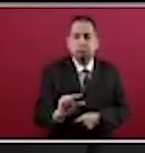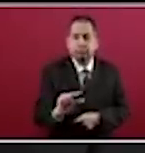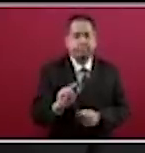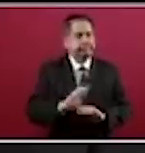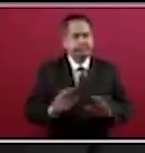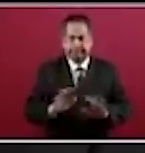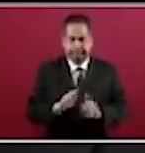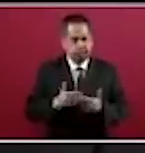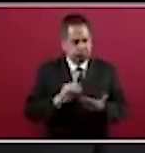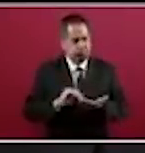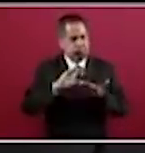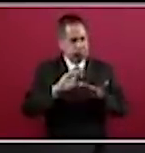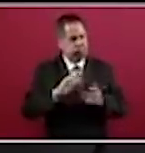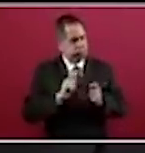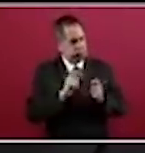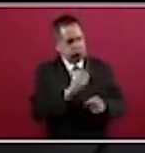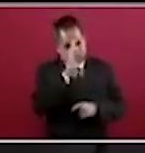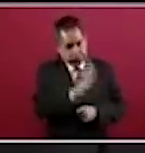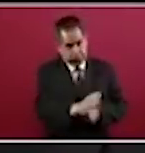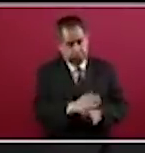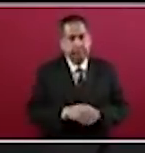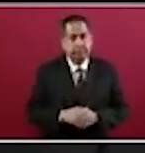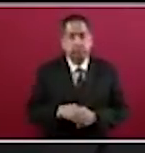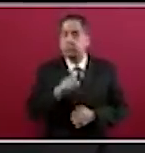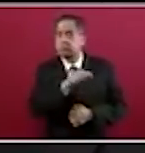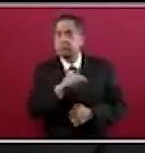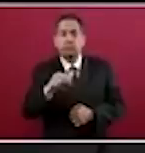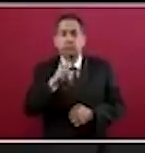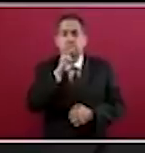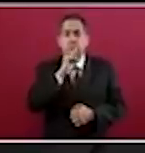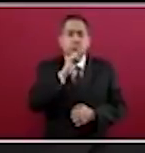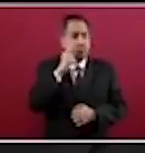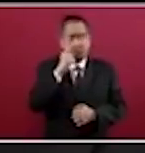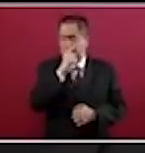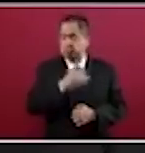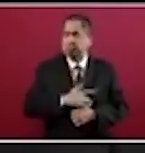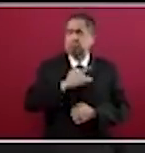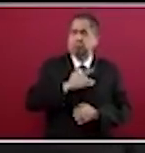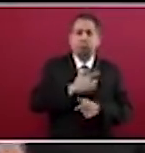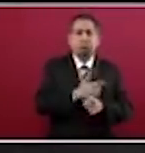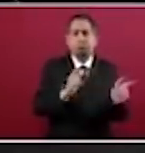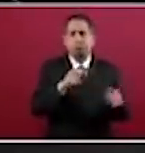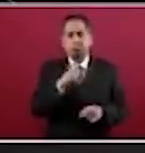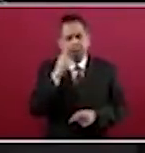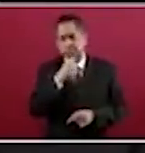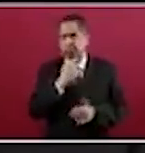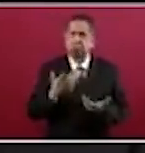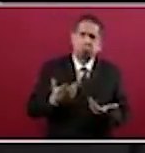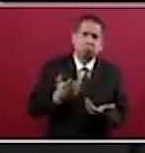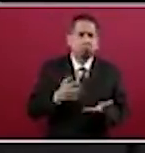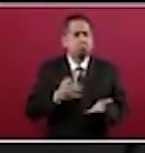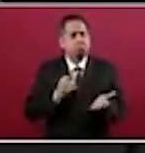anteriormente. Y van a decidir ellos libremente si